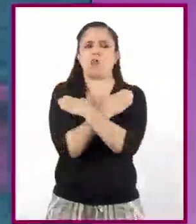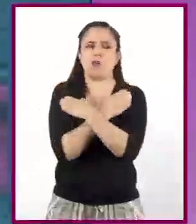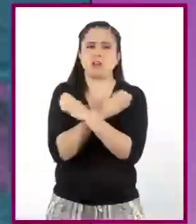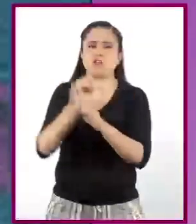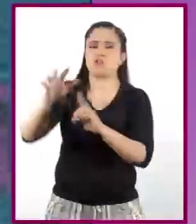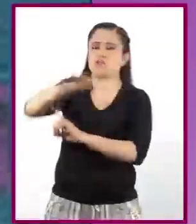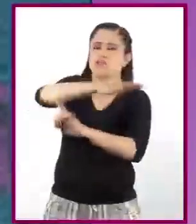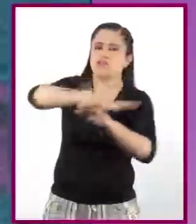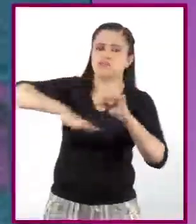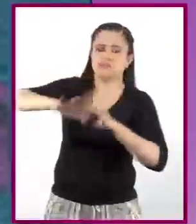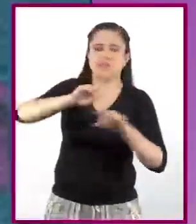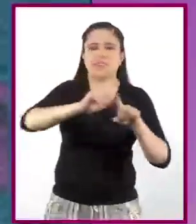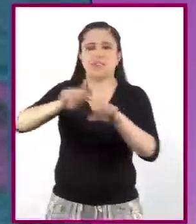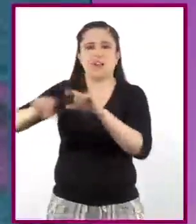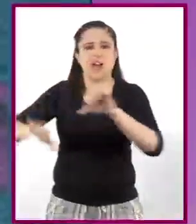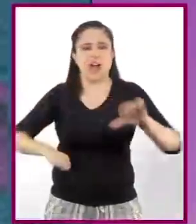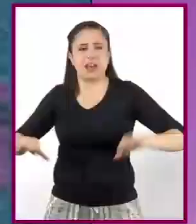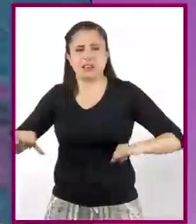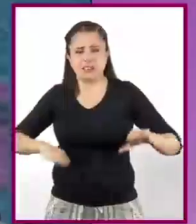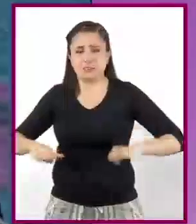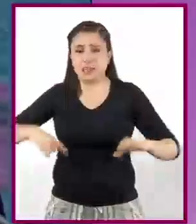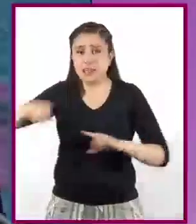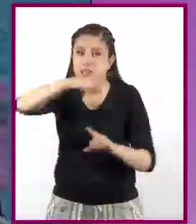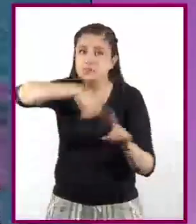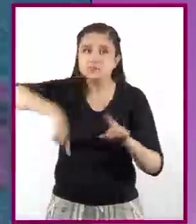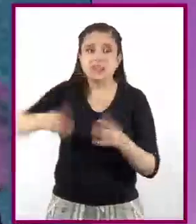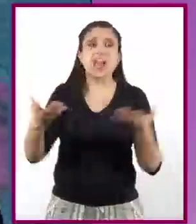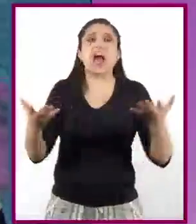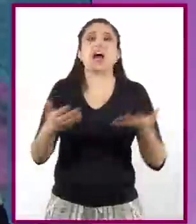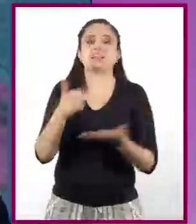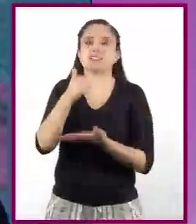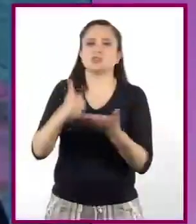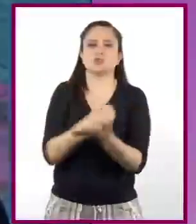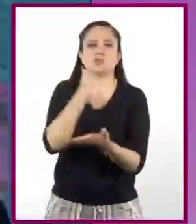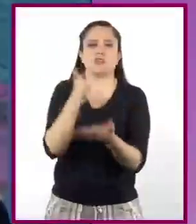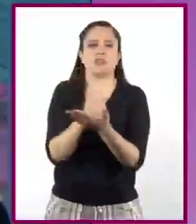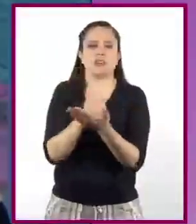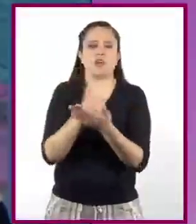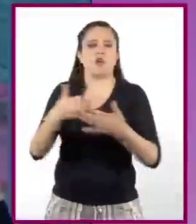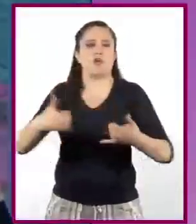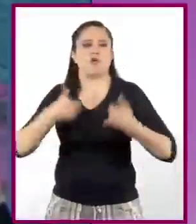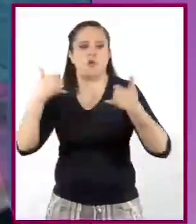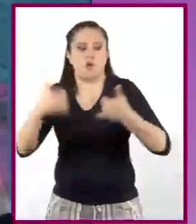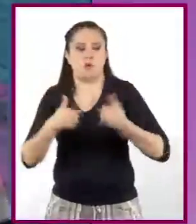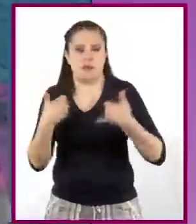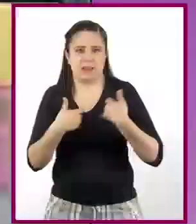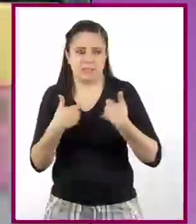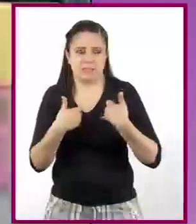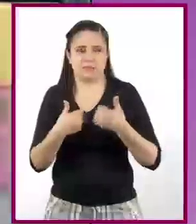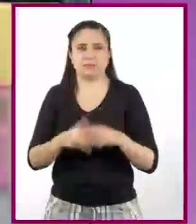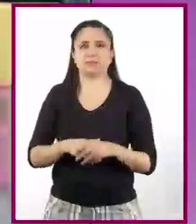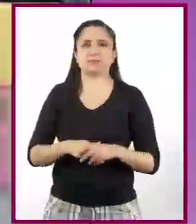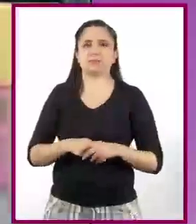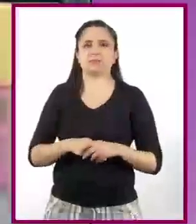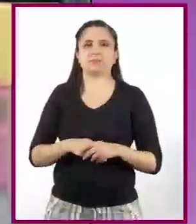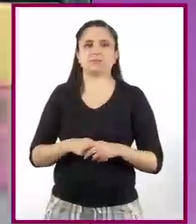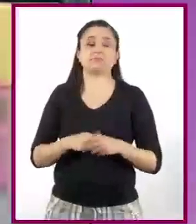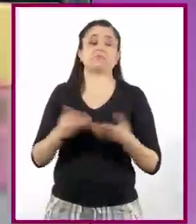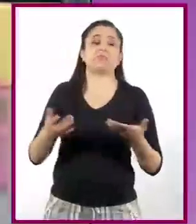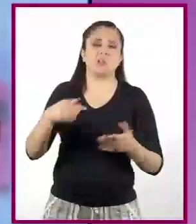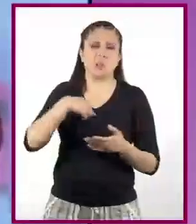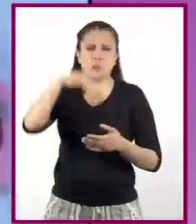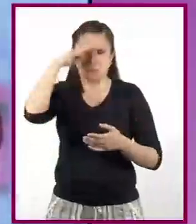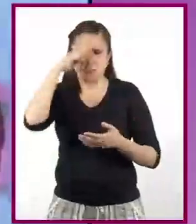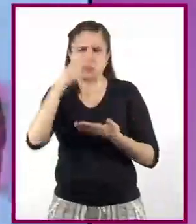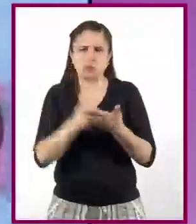o realizamos diversas actividades que nos hacen ser ciudadanos, aunque seamos jóvenes en ese momento. Bueno, yo considero que